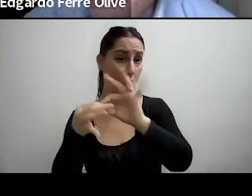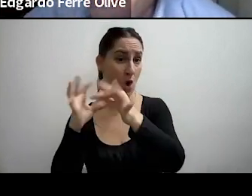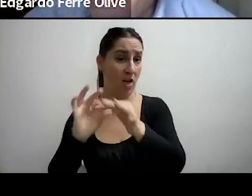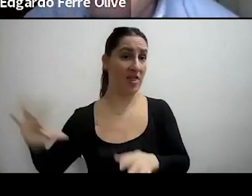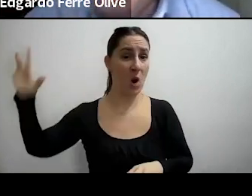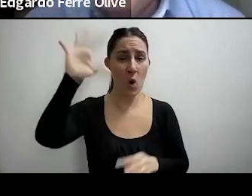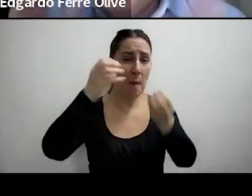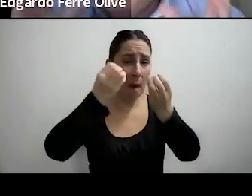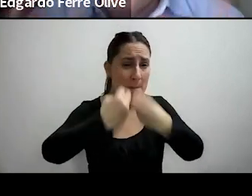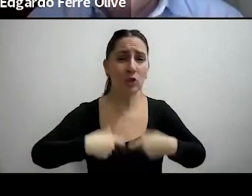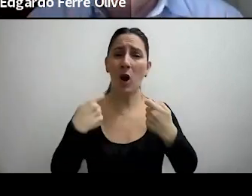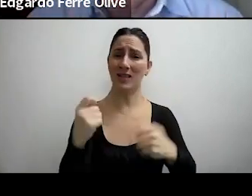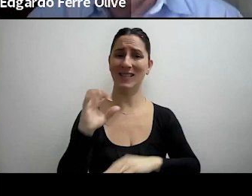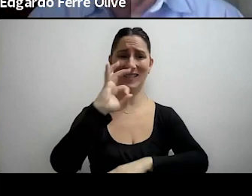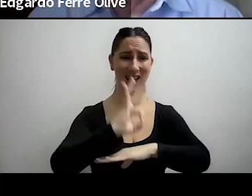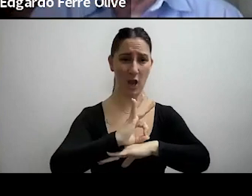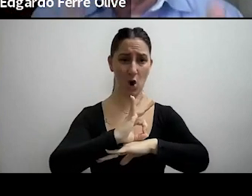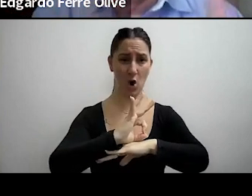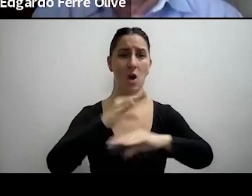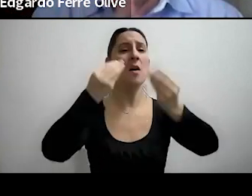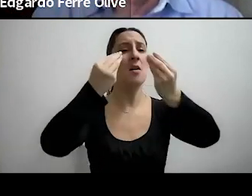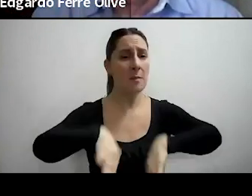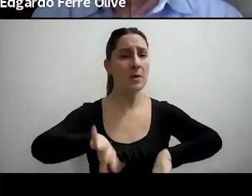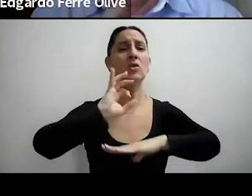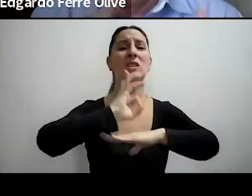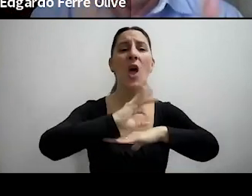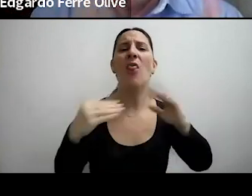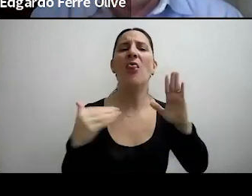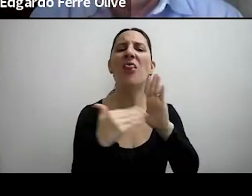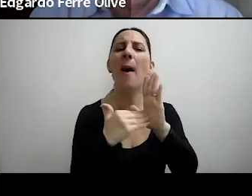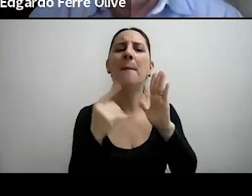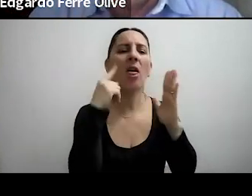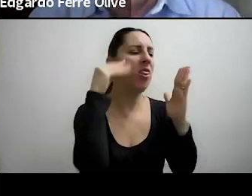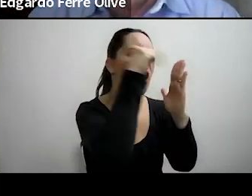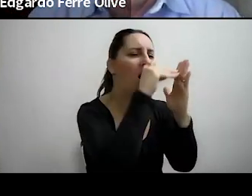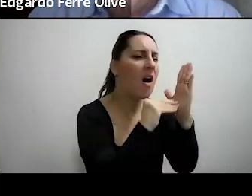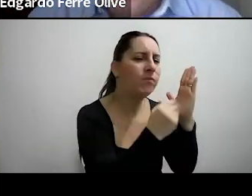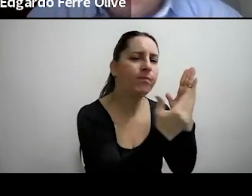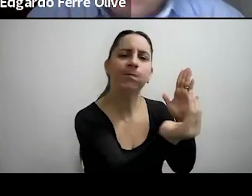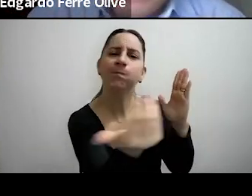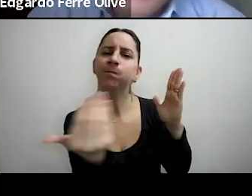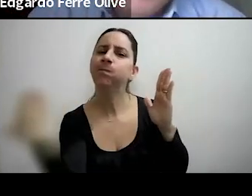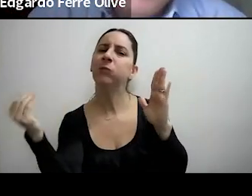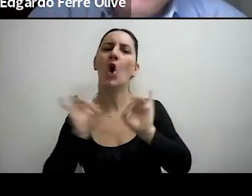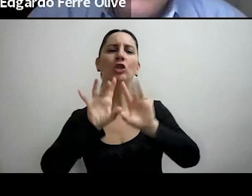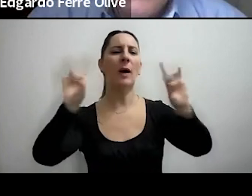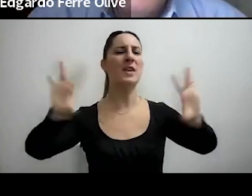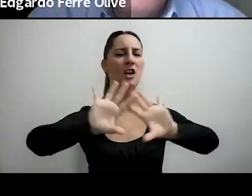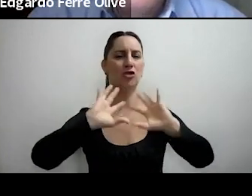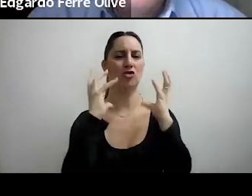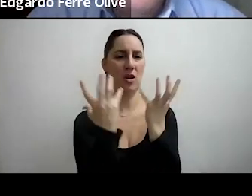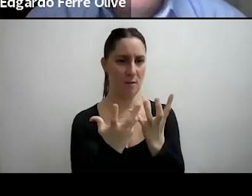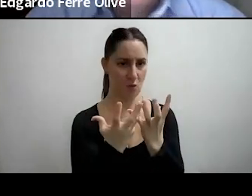cero. Se han establecido en valor cero en función de los inventarios de gases de efecto invernadero que estaba produciendo cada